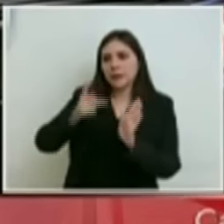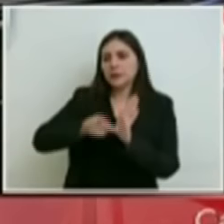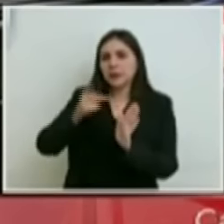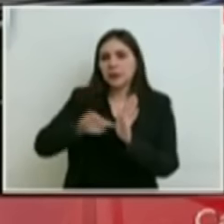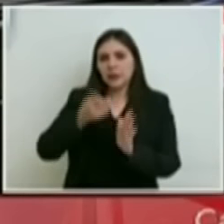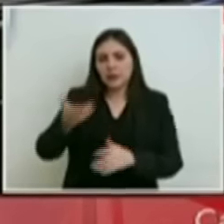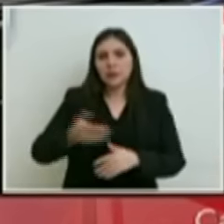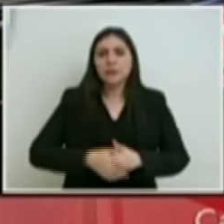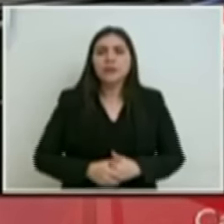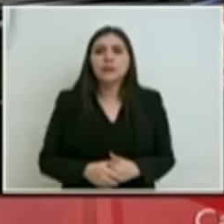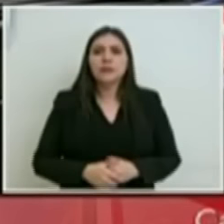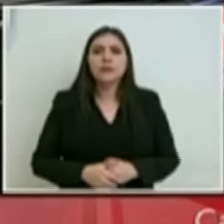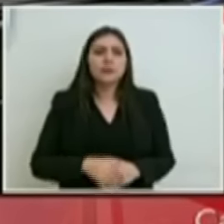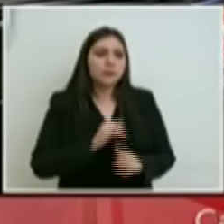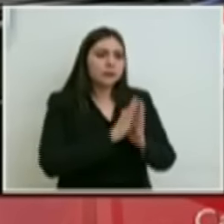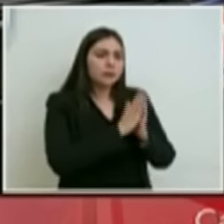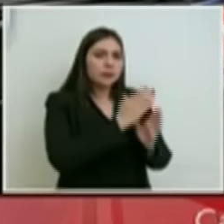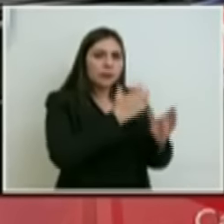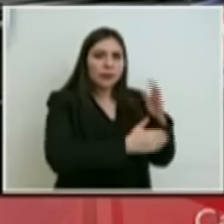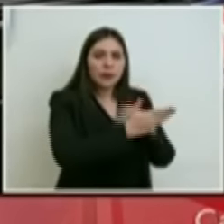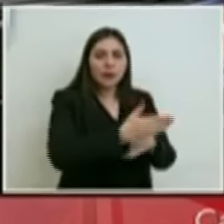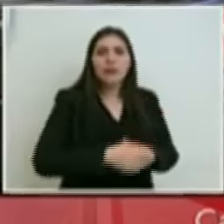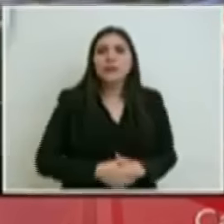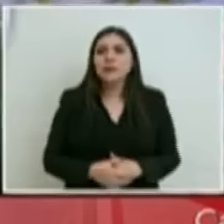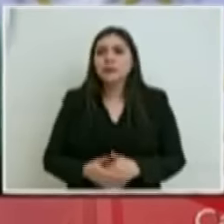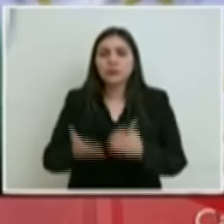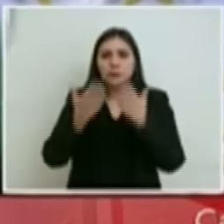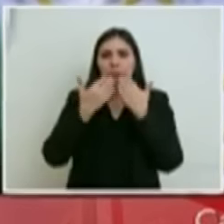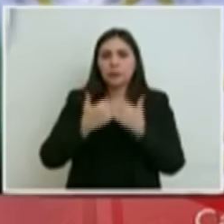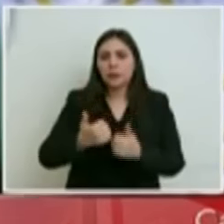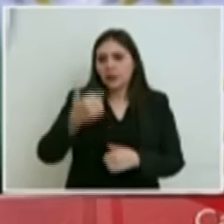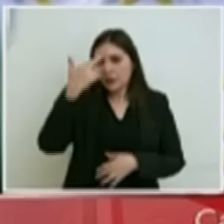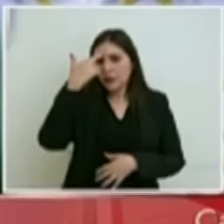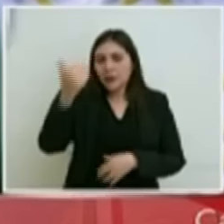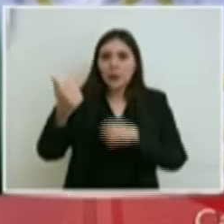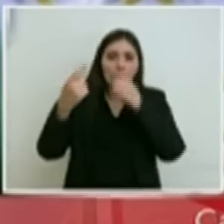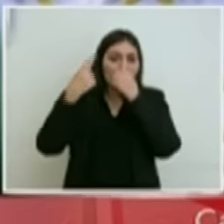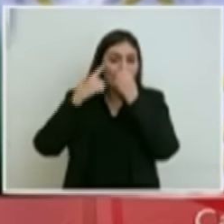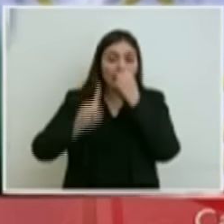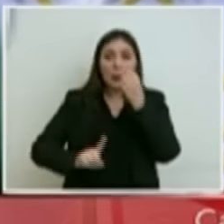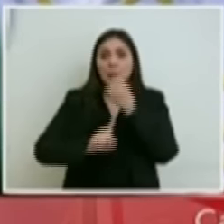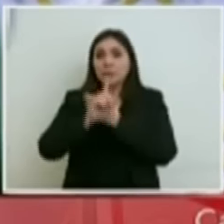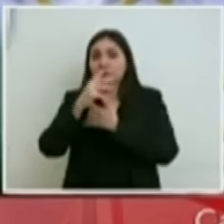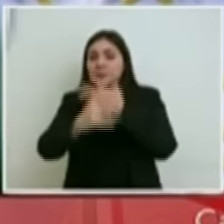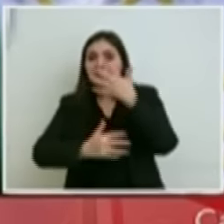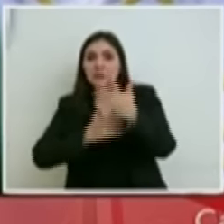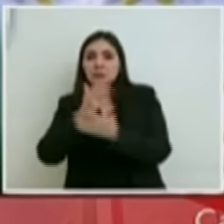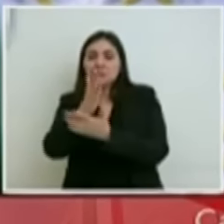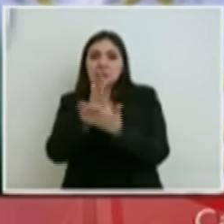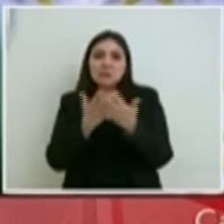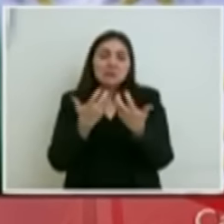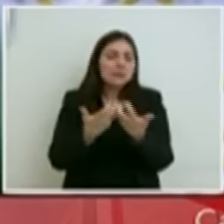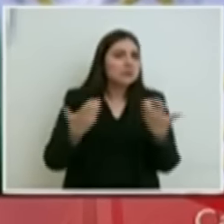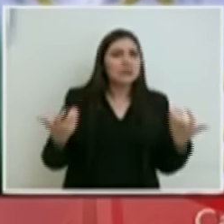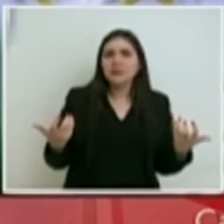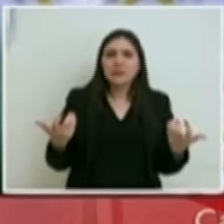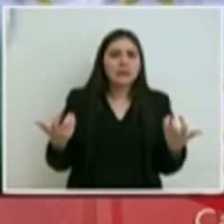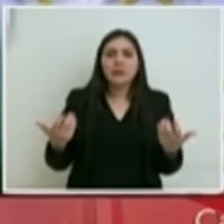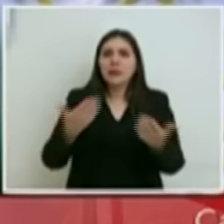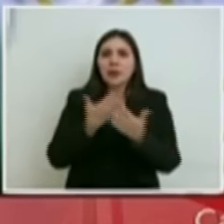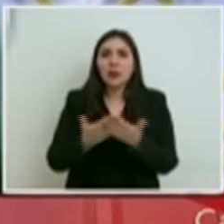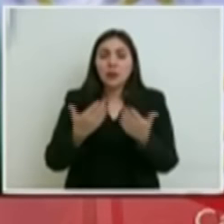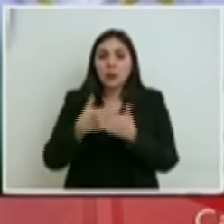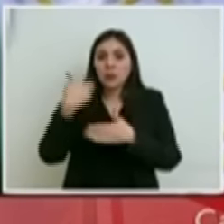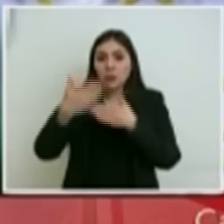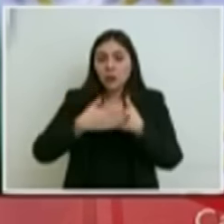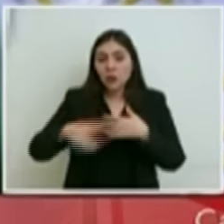termine su intervención. Nada justifica el enfrentamiento y la polarización. Está por iniciar un nuevo gobierno federal y creo